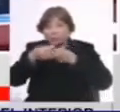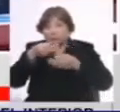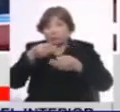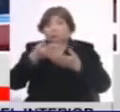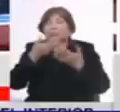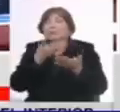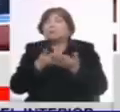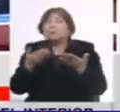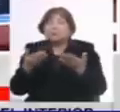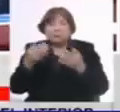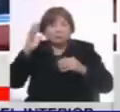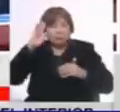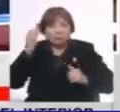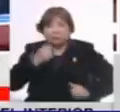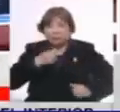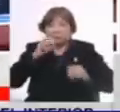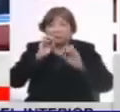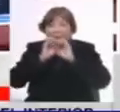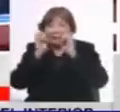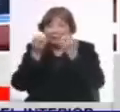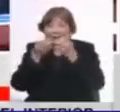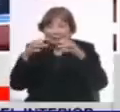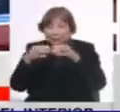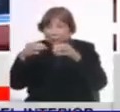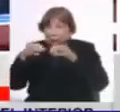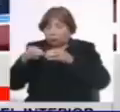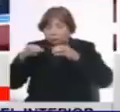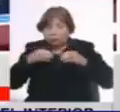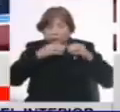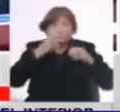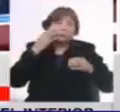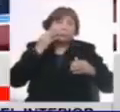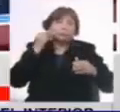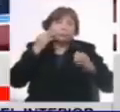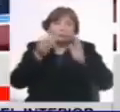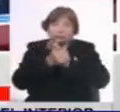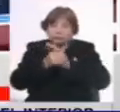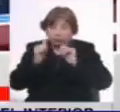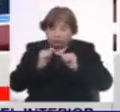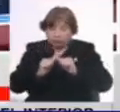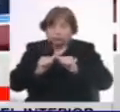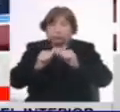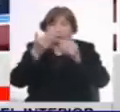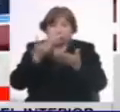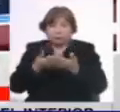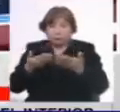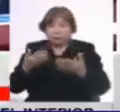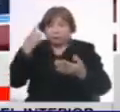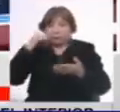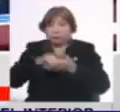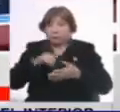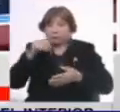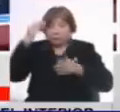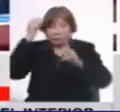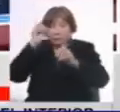En consecuencia, el equipo que se ha formado con conocimiento, con experiencia, va a seguir en la actualidad para lograr